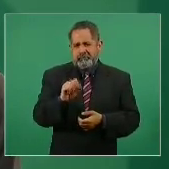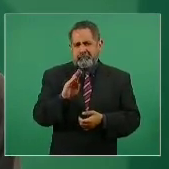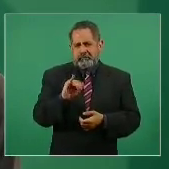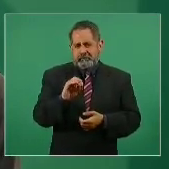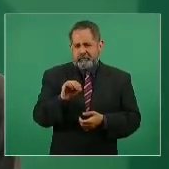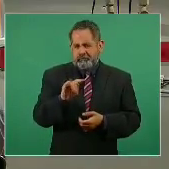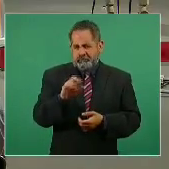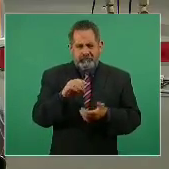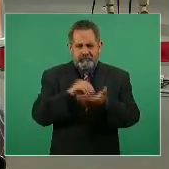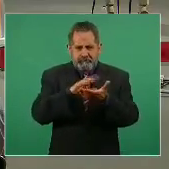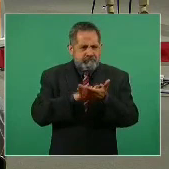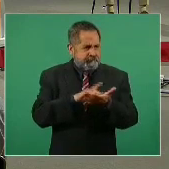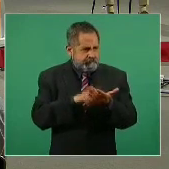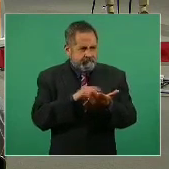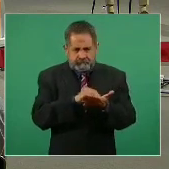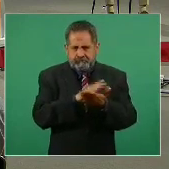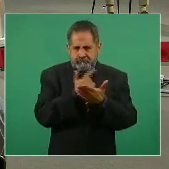que utiliza la delincuencia,